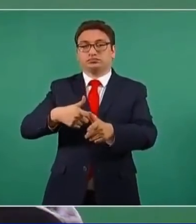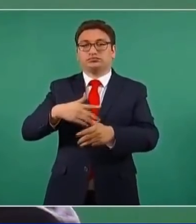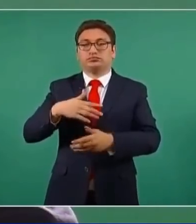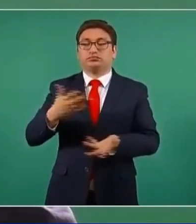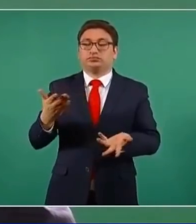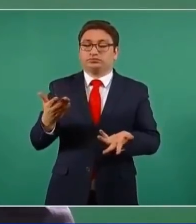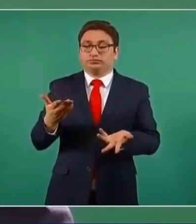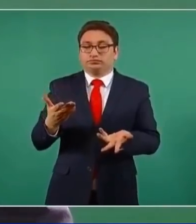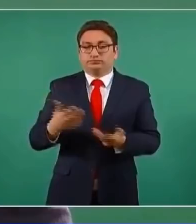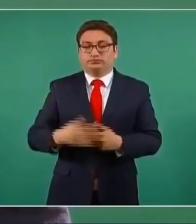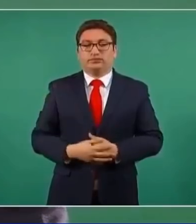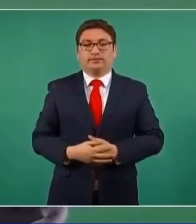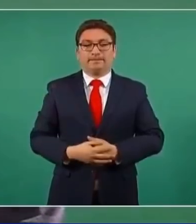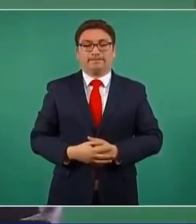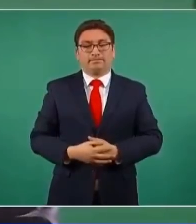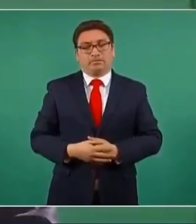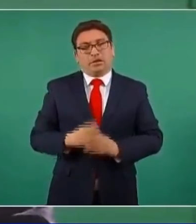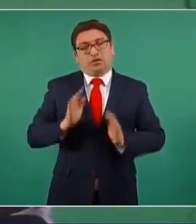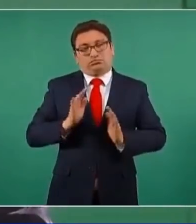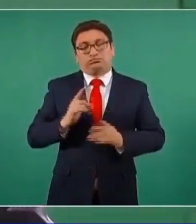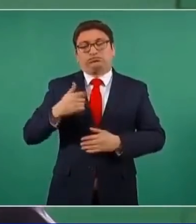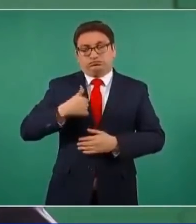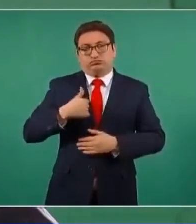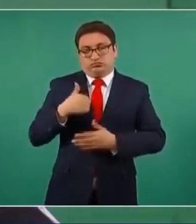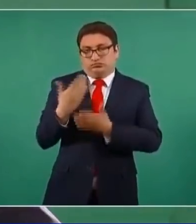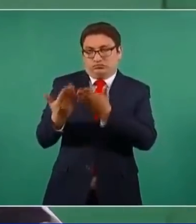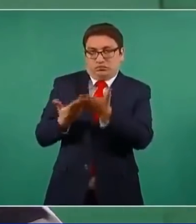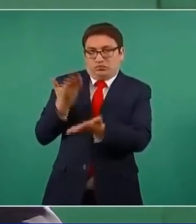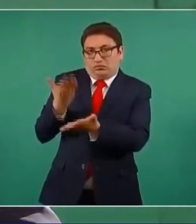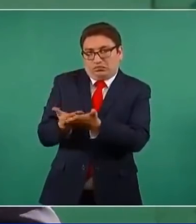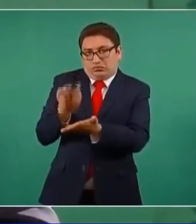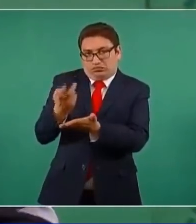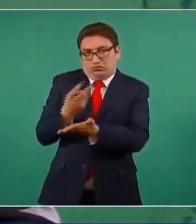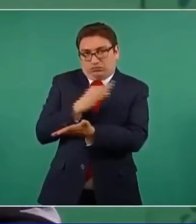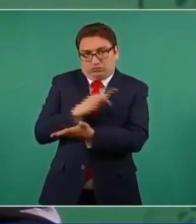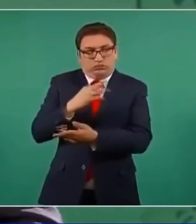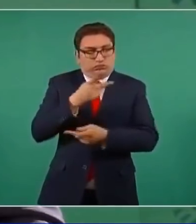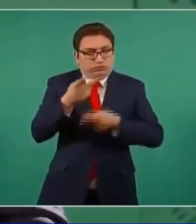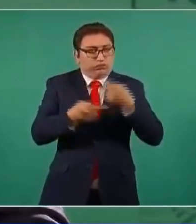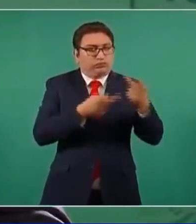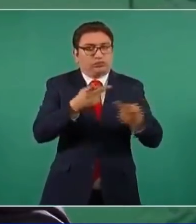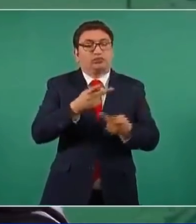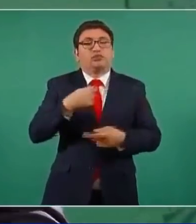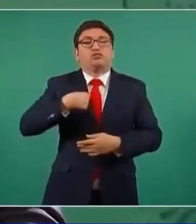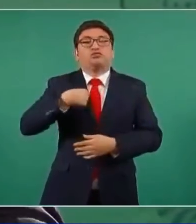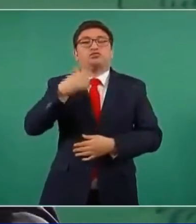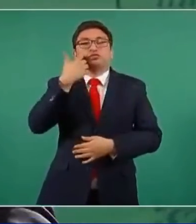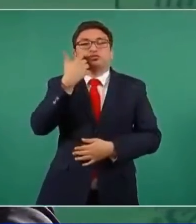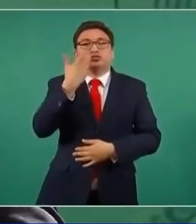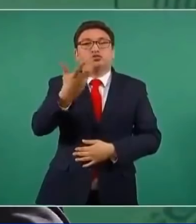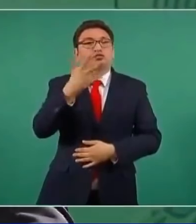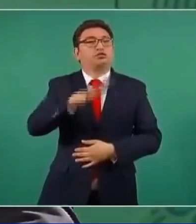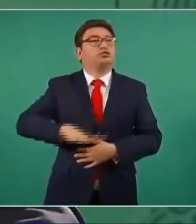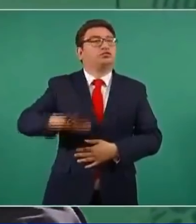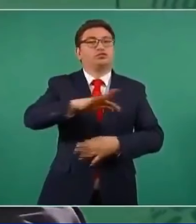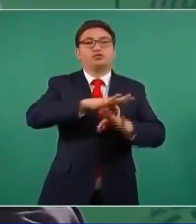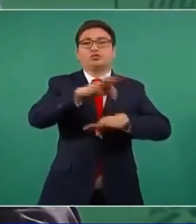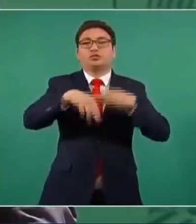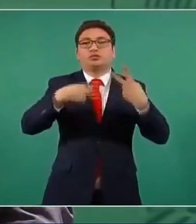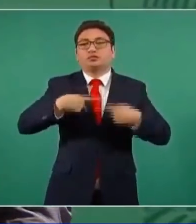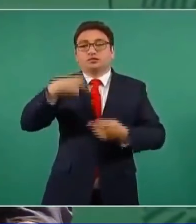Bueno, yo propuse la consulta porque quiero que todos los